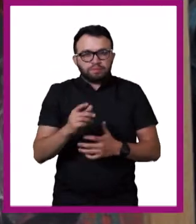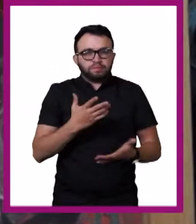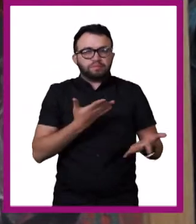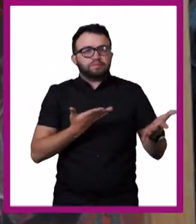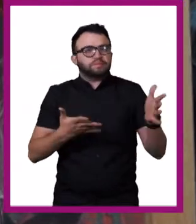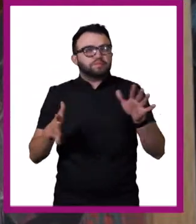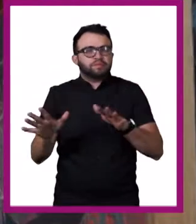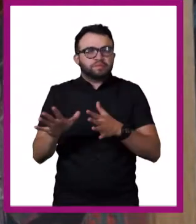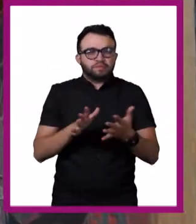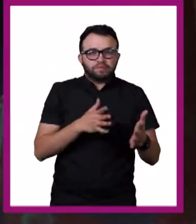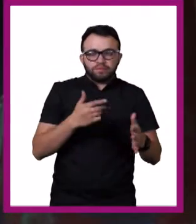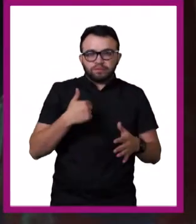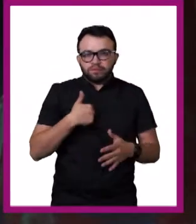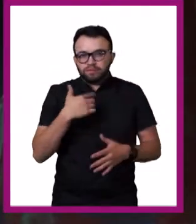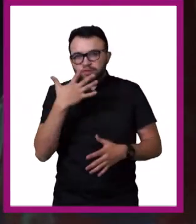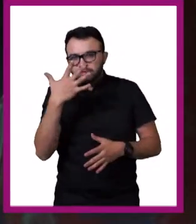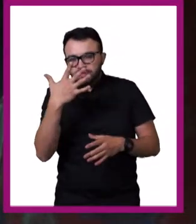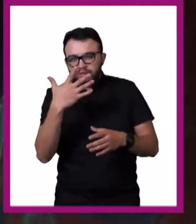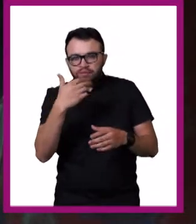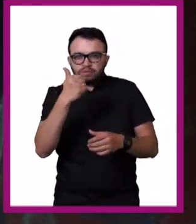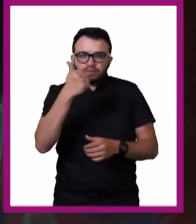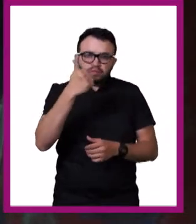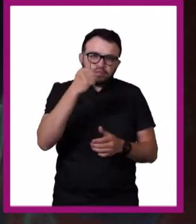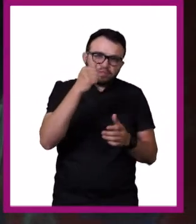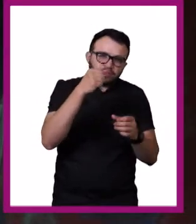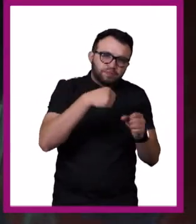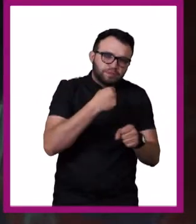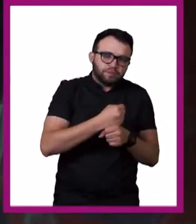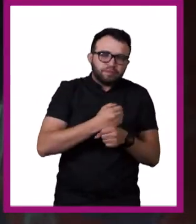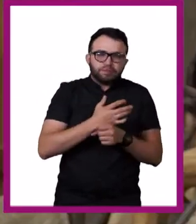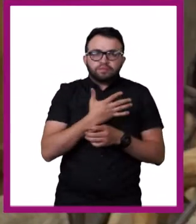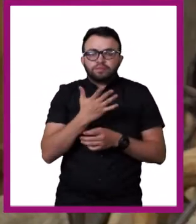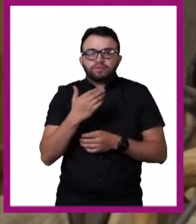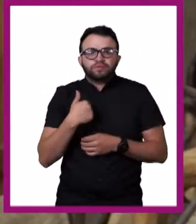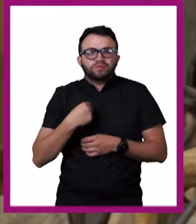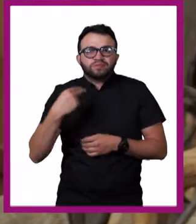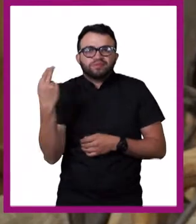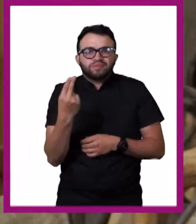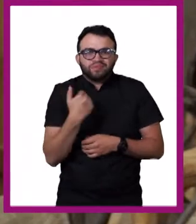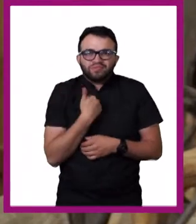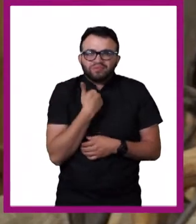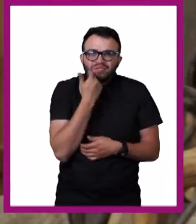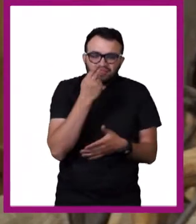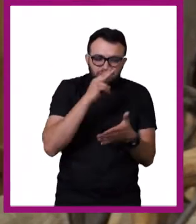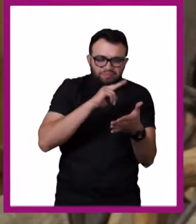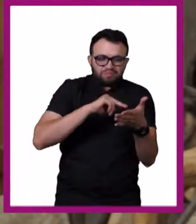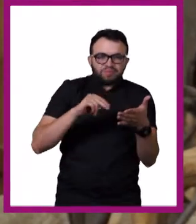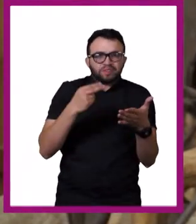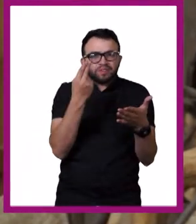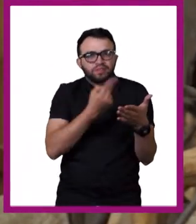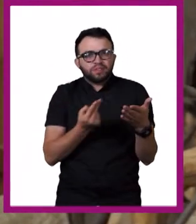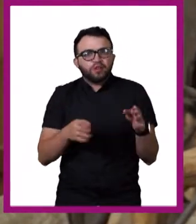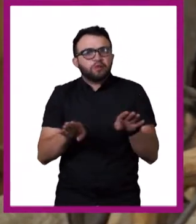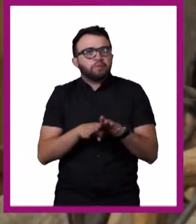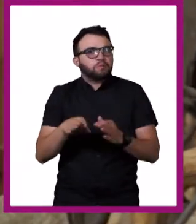aproximadamente a los 5 o 6 años, empecé a tener la necesidad de dibujar, como todos los niños.